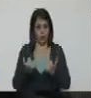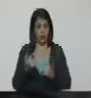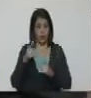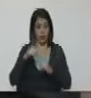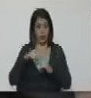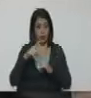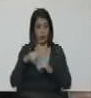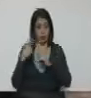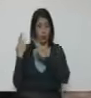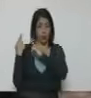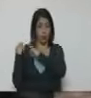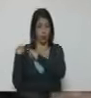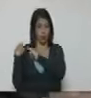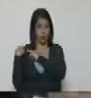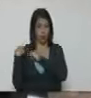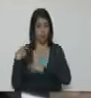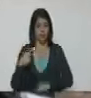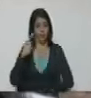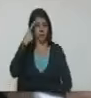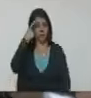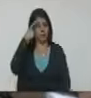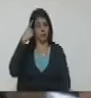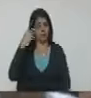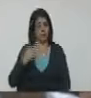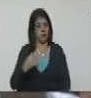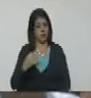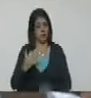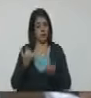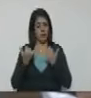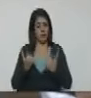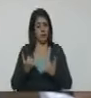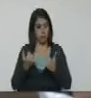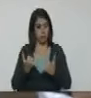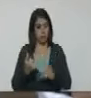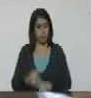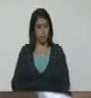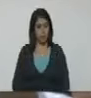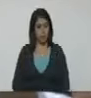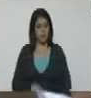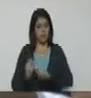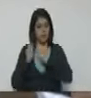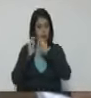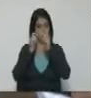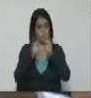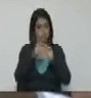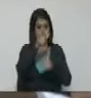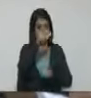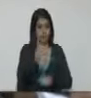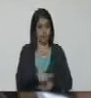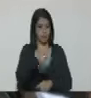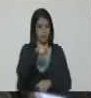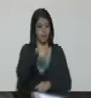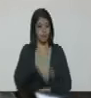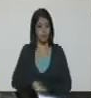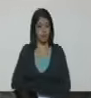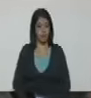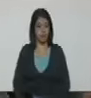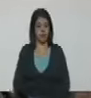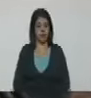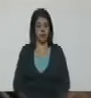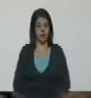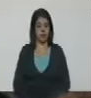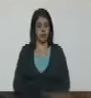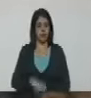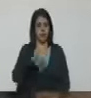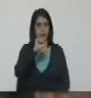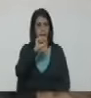de responsabilidades. Creo que ahora en la designación a la República